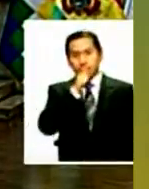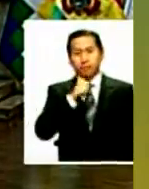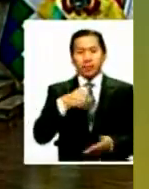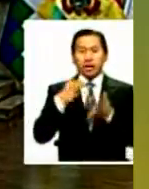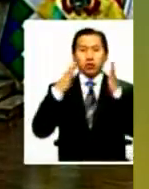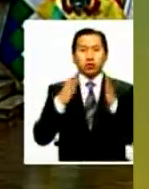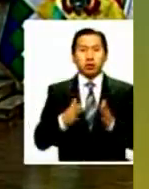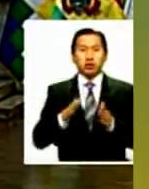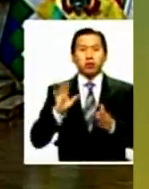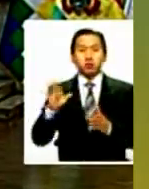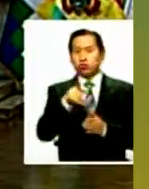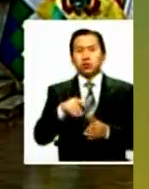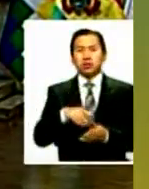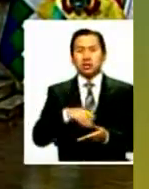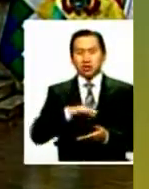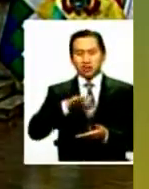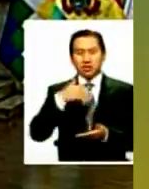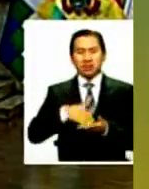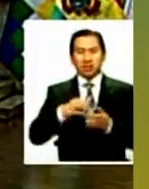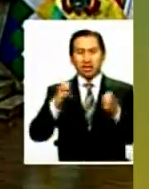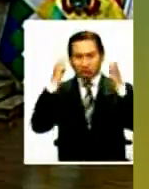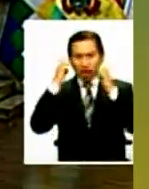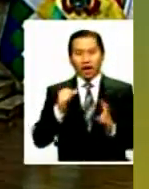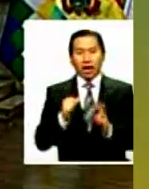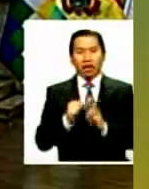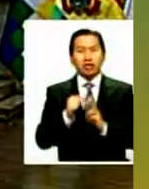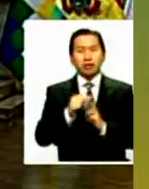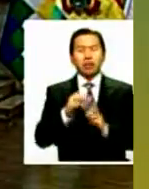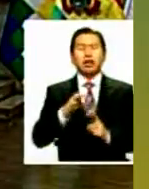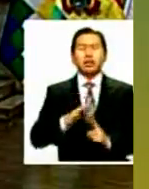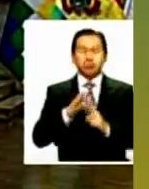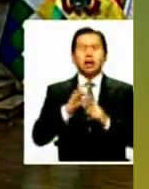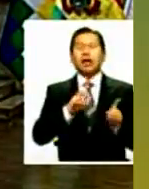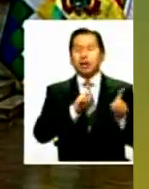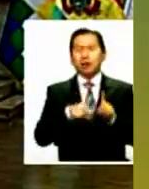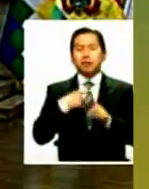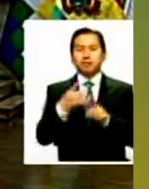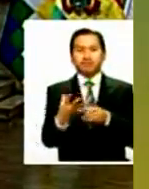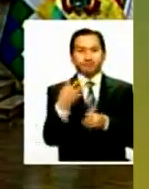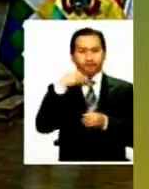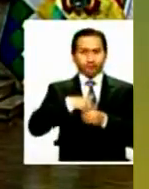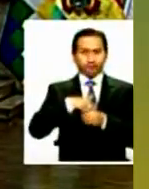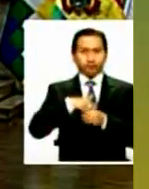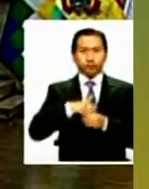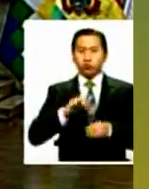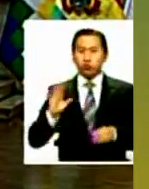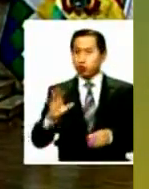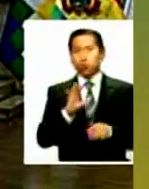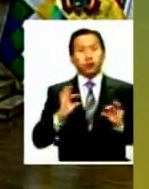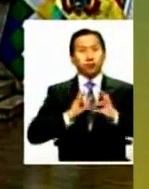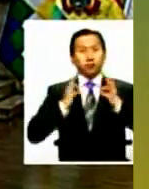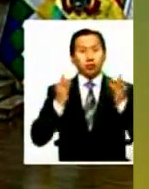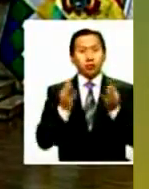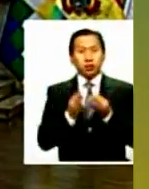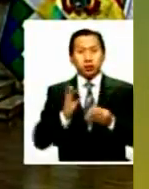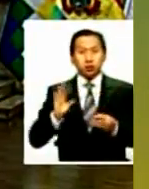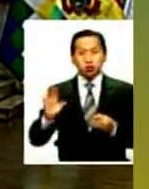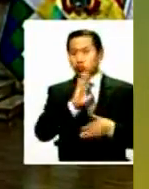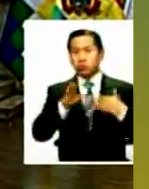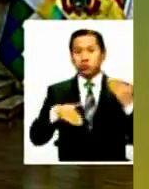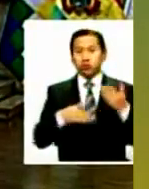suena interesante. Estamos hablando de 5 años plazo, con 1 año de gracia para capital de